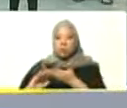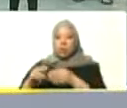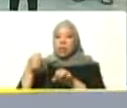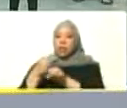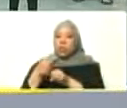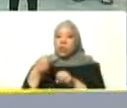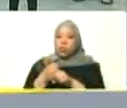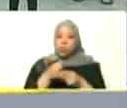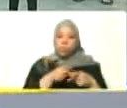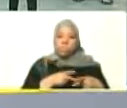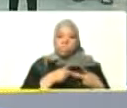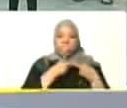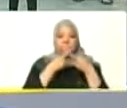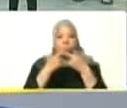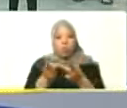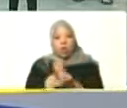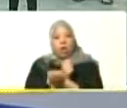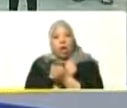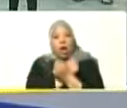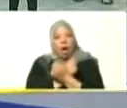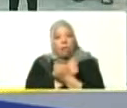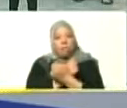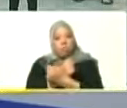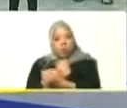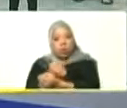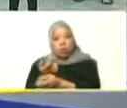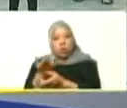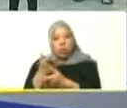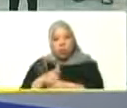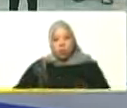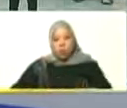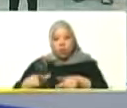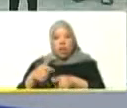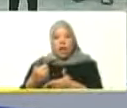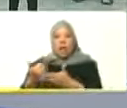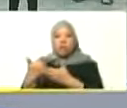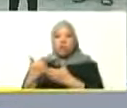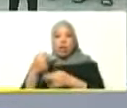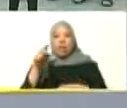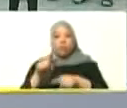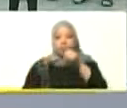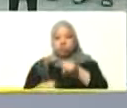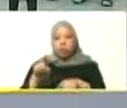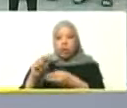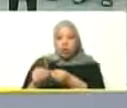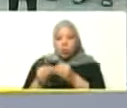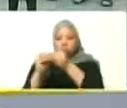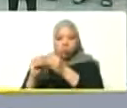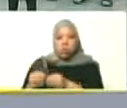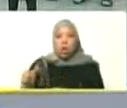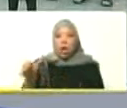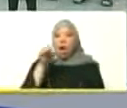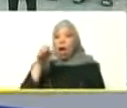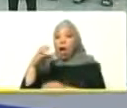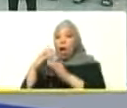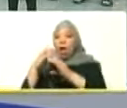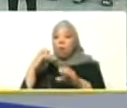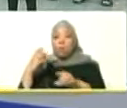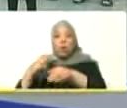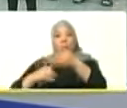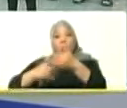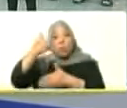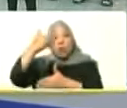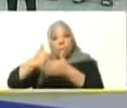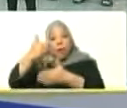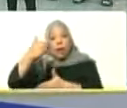voluntario, amoroso, de arreglar una columna, una pared, un aire acondicionado, una tubería de agua, agua